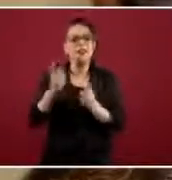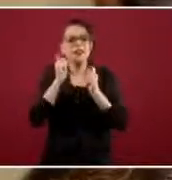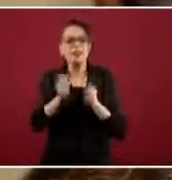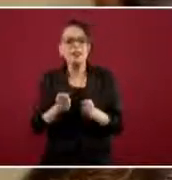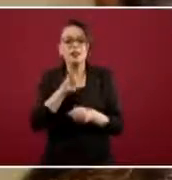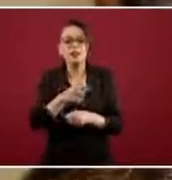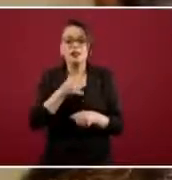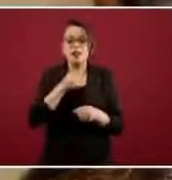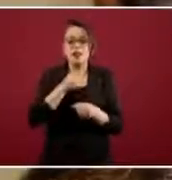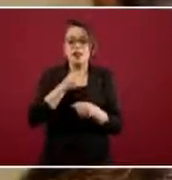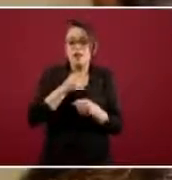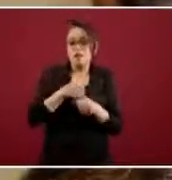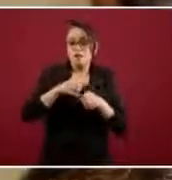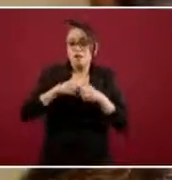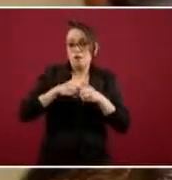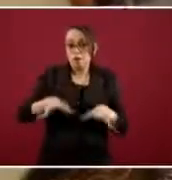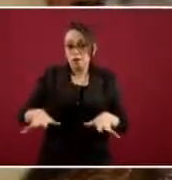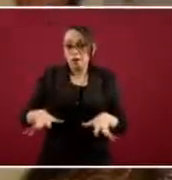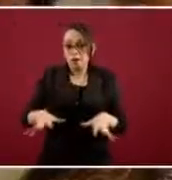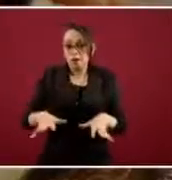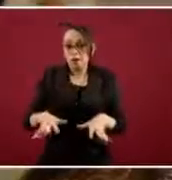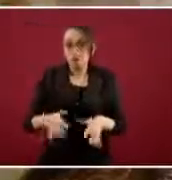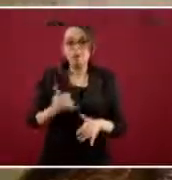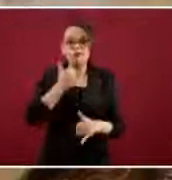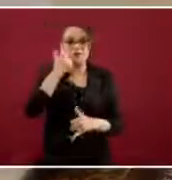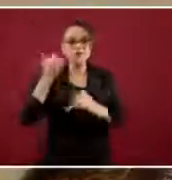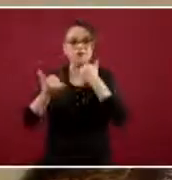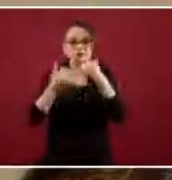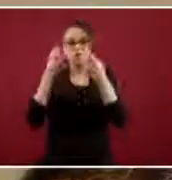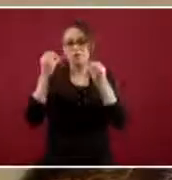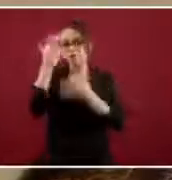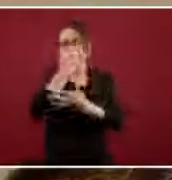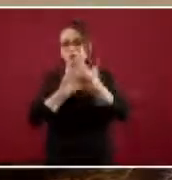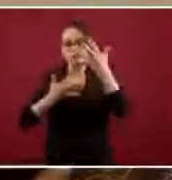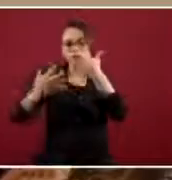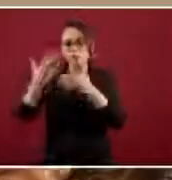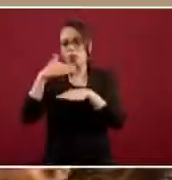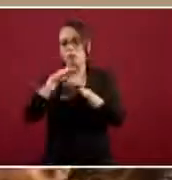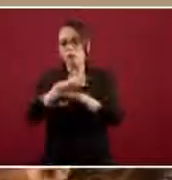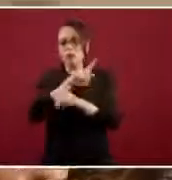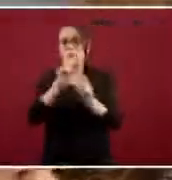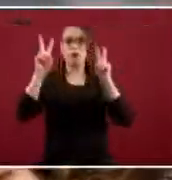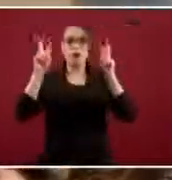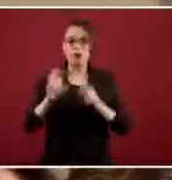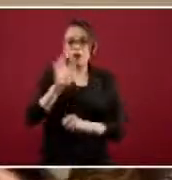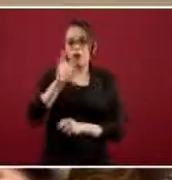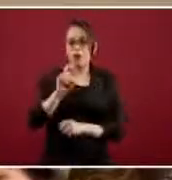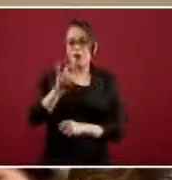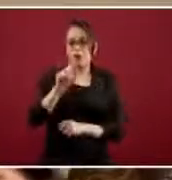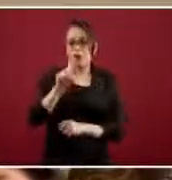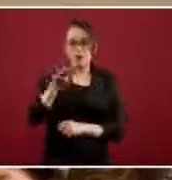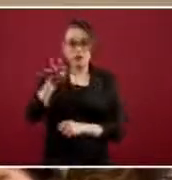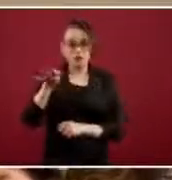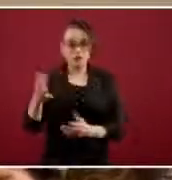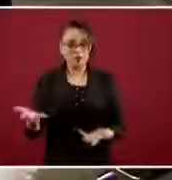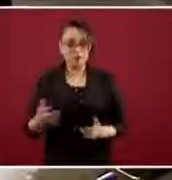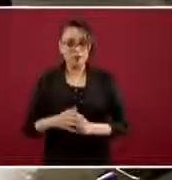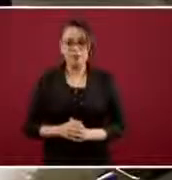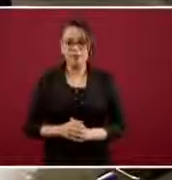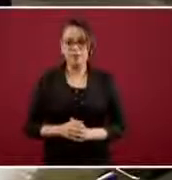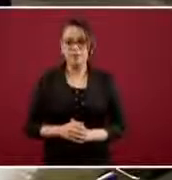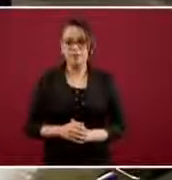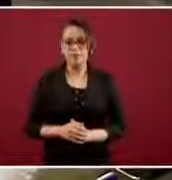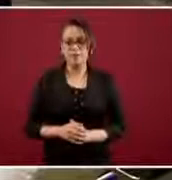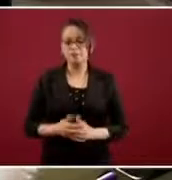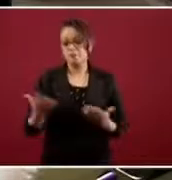en torno a esta epidemia del COVID-19. Desde el campo técnico, doctor, usted que ha dado gestos de